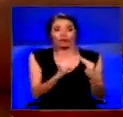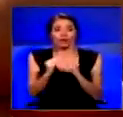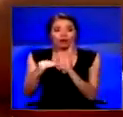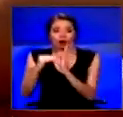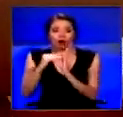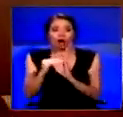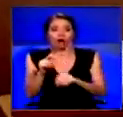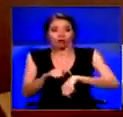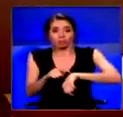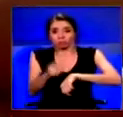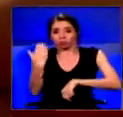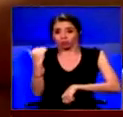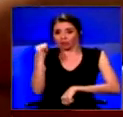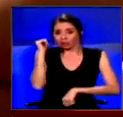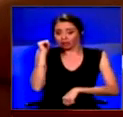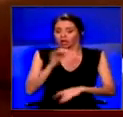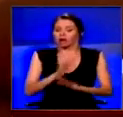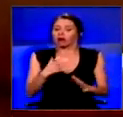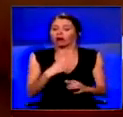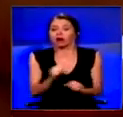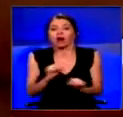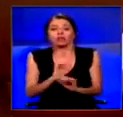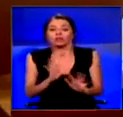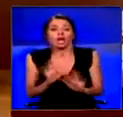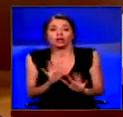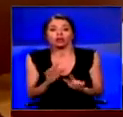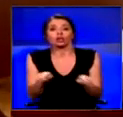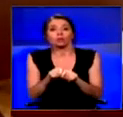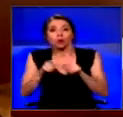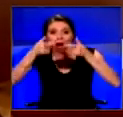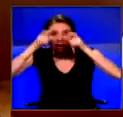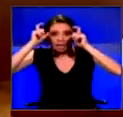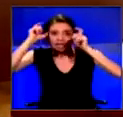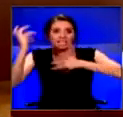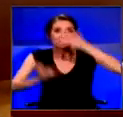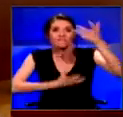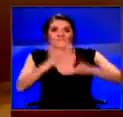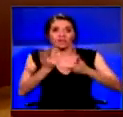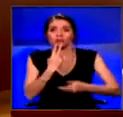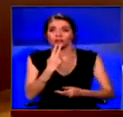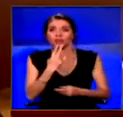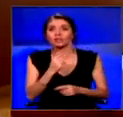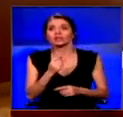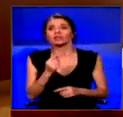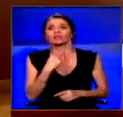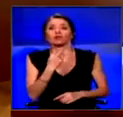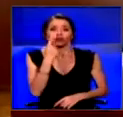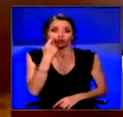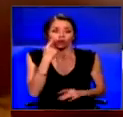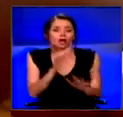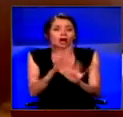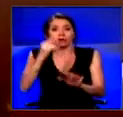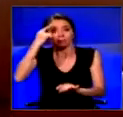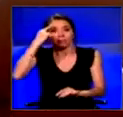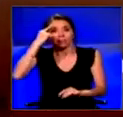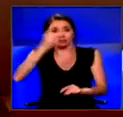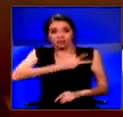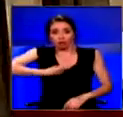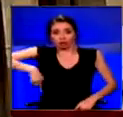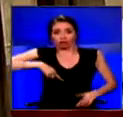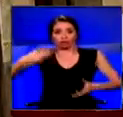de terror. Lo que vivimos fue un infierno. Fue algo espantoso, pensamos que nos íbamos a